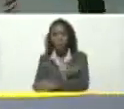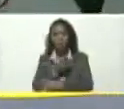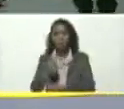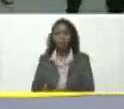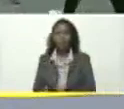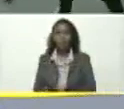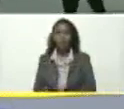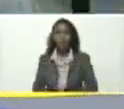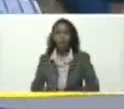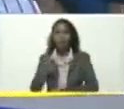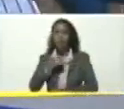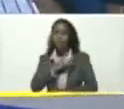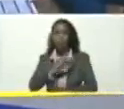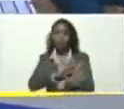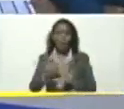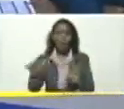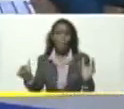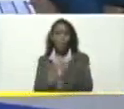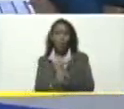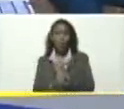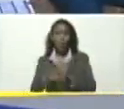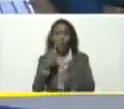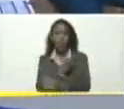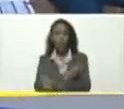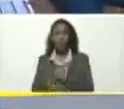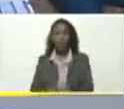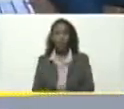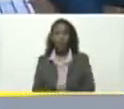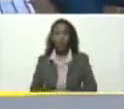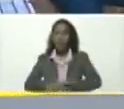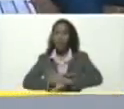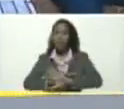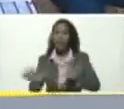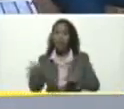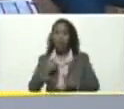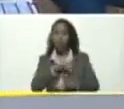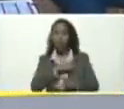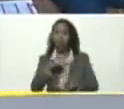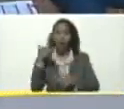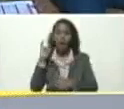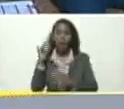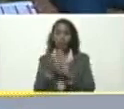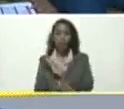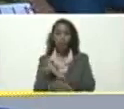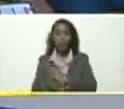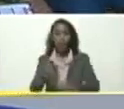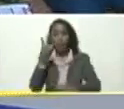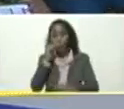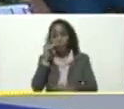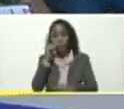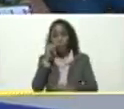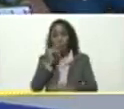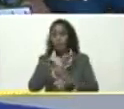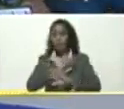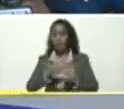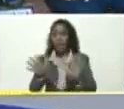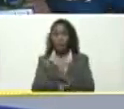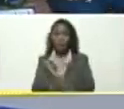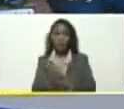Las conseguimos, la vacuna. Y ya estamos Moisés, Omar, ya estamos